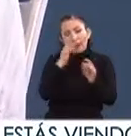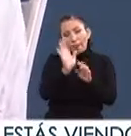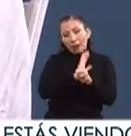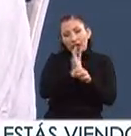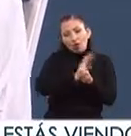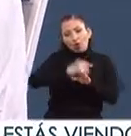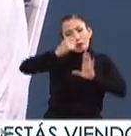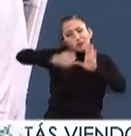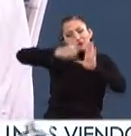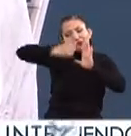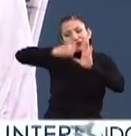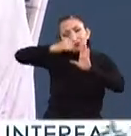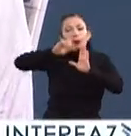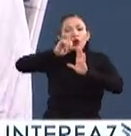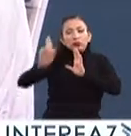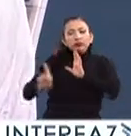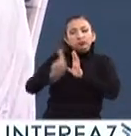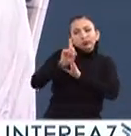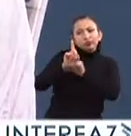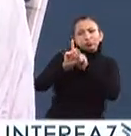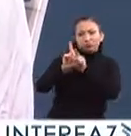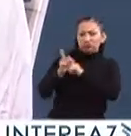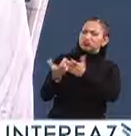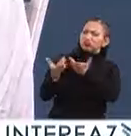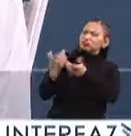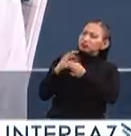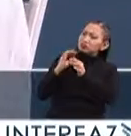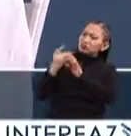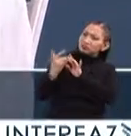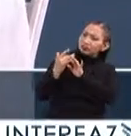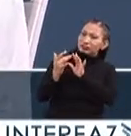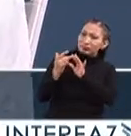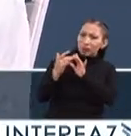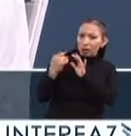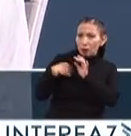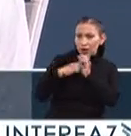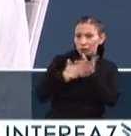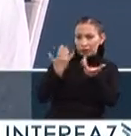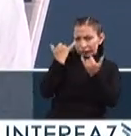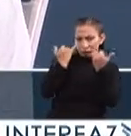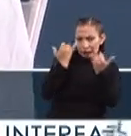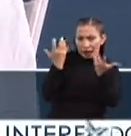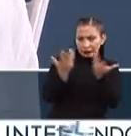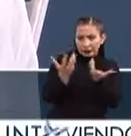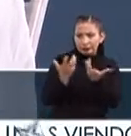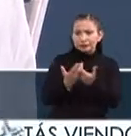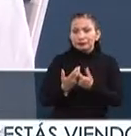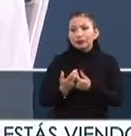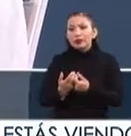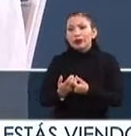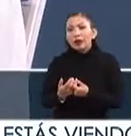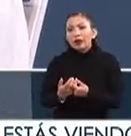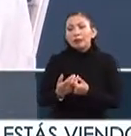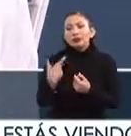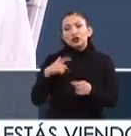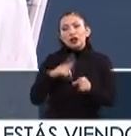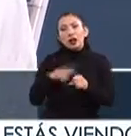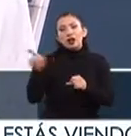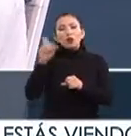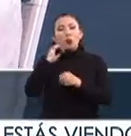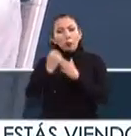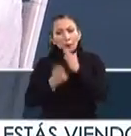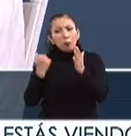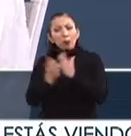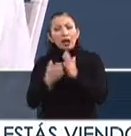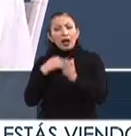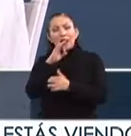rodaje pues estas mujeres fueron apareciendo, que también tenemos un vínculo pues nosotros como realizadores también personal con estas